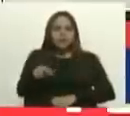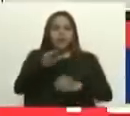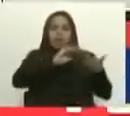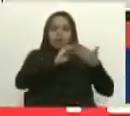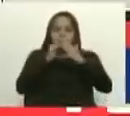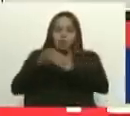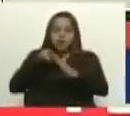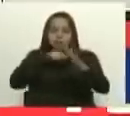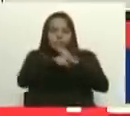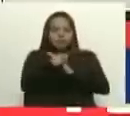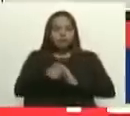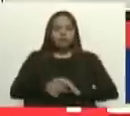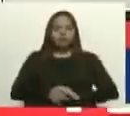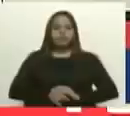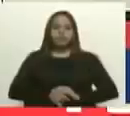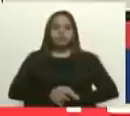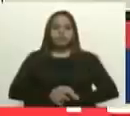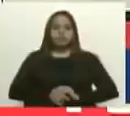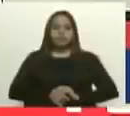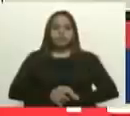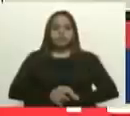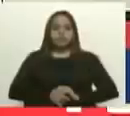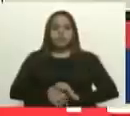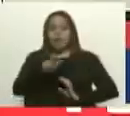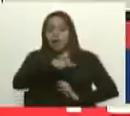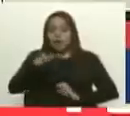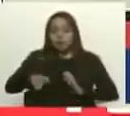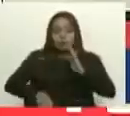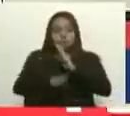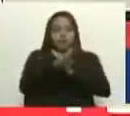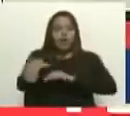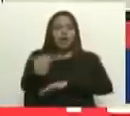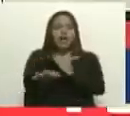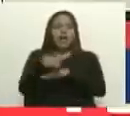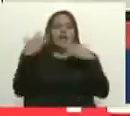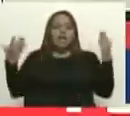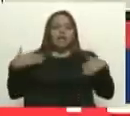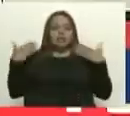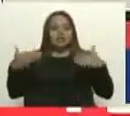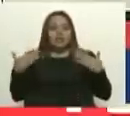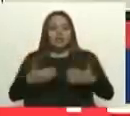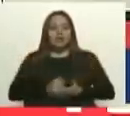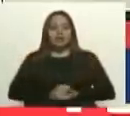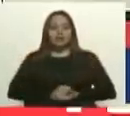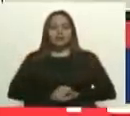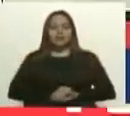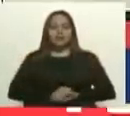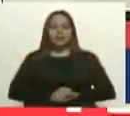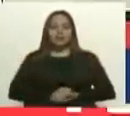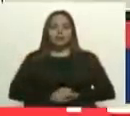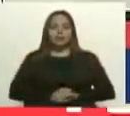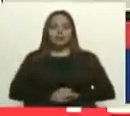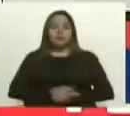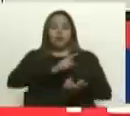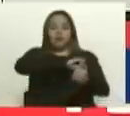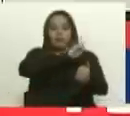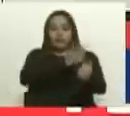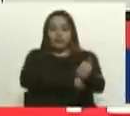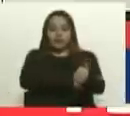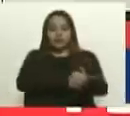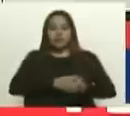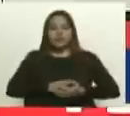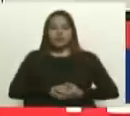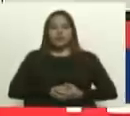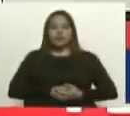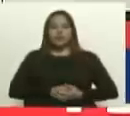comunidades. Y la gente sale a la calle con una alegría, con una fuerza. Tuve